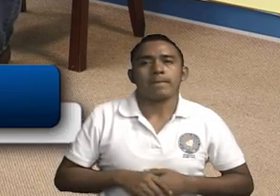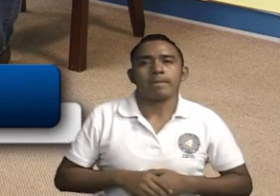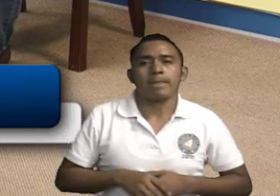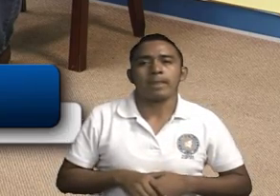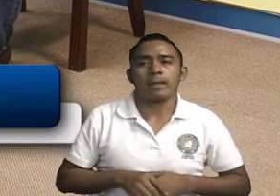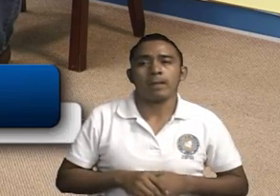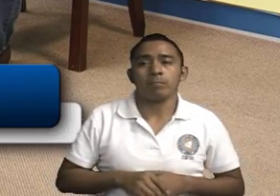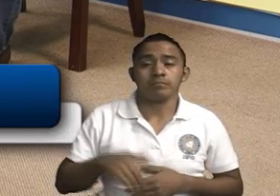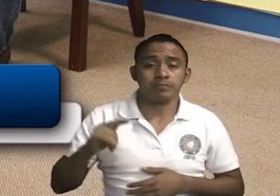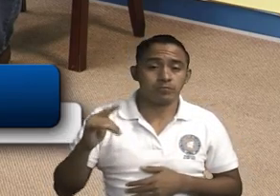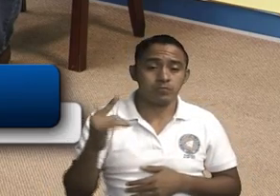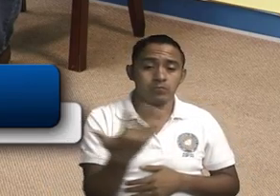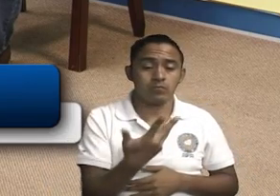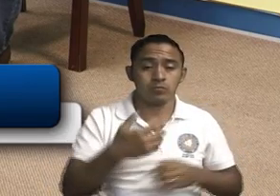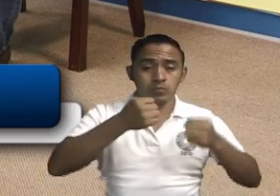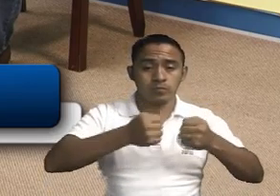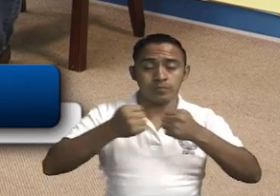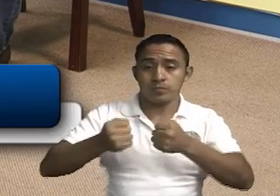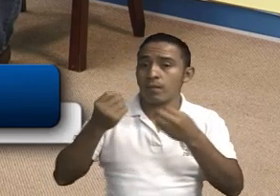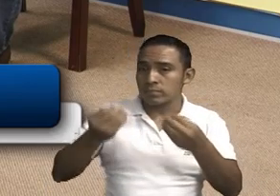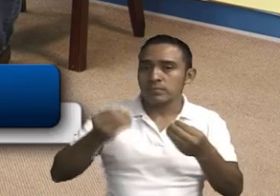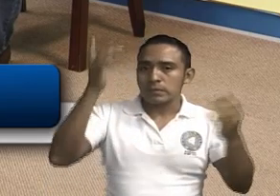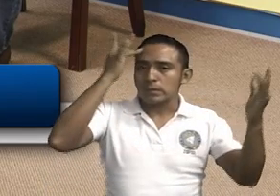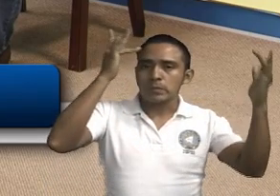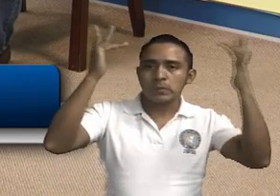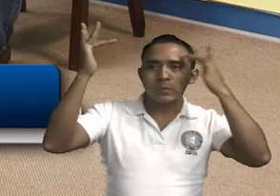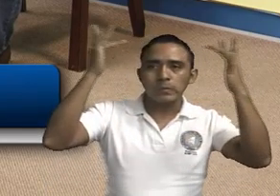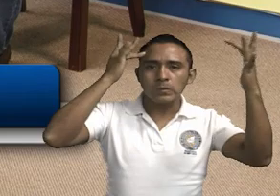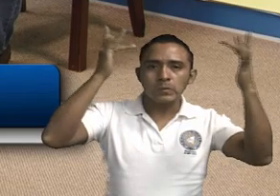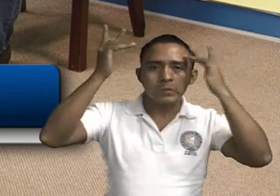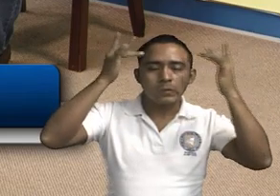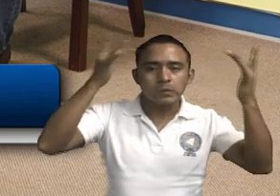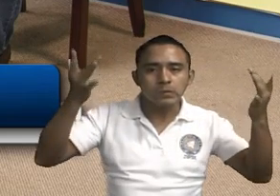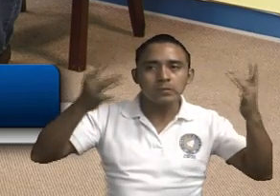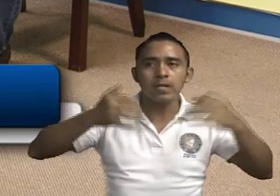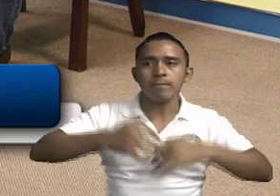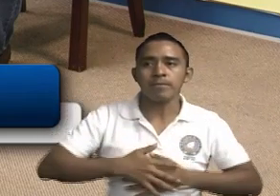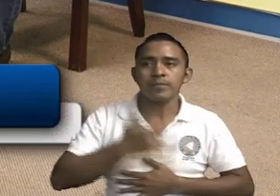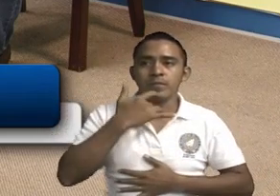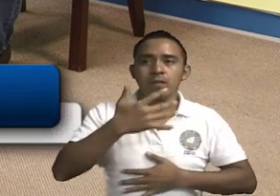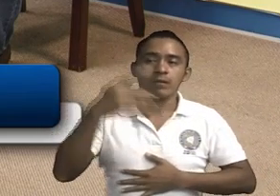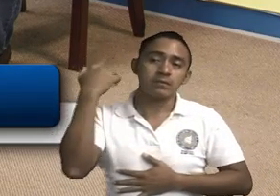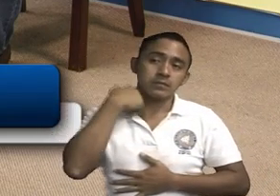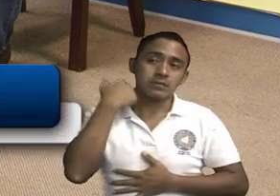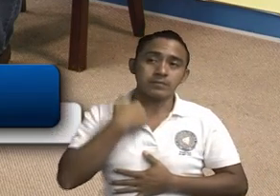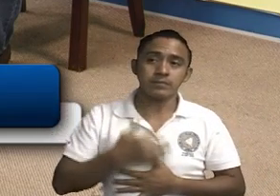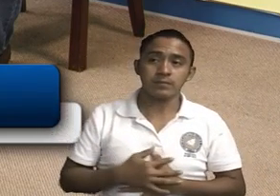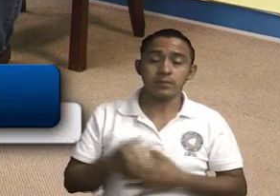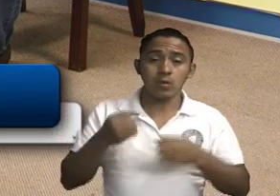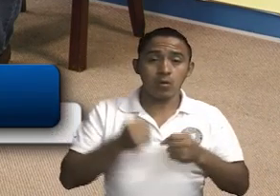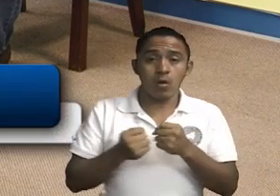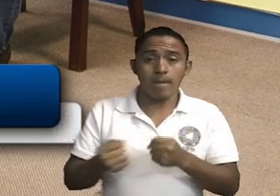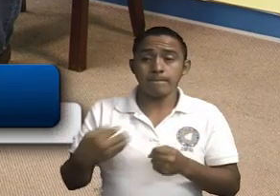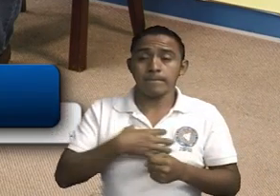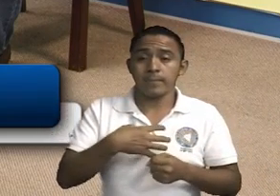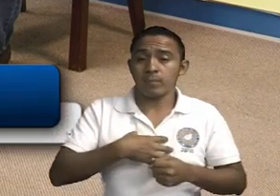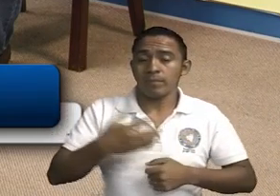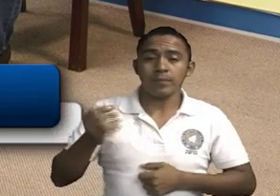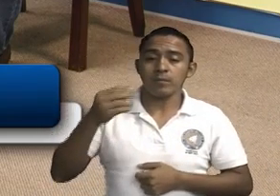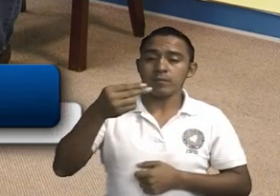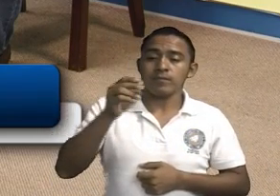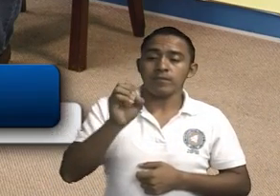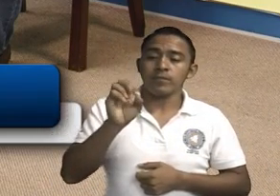la mayoría de los hombres nos preocupamos mucho en ese aspecto, ¿verdad? Porque yo siempre digo que los hombres somos hormonales,